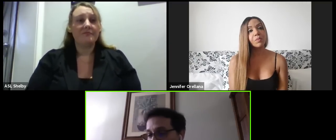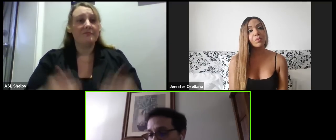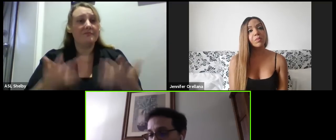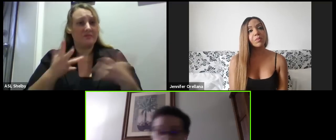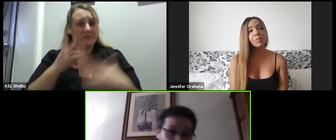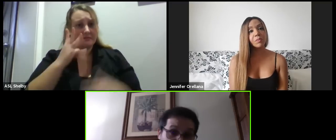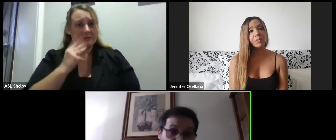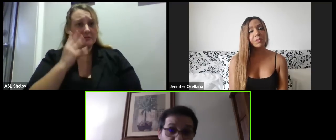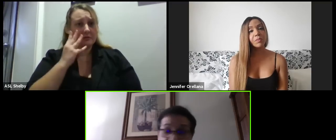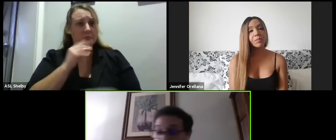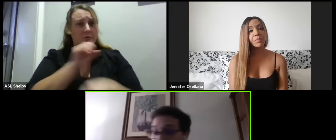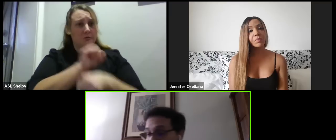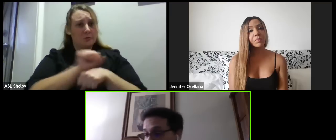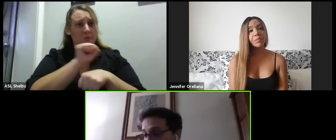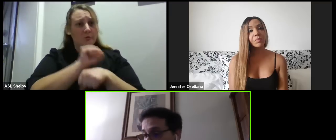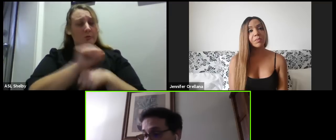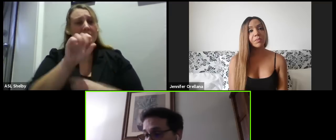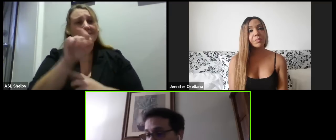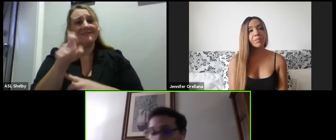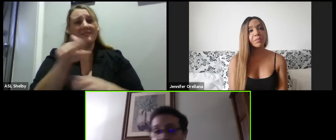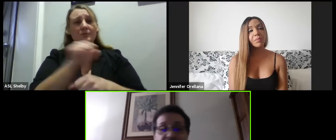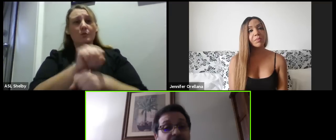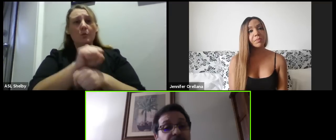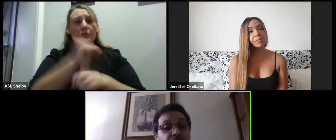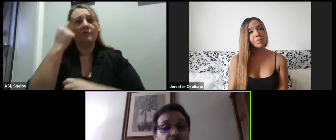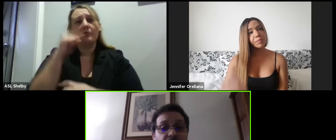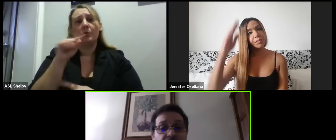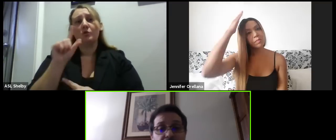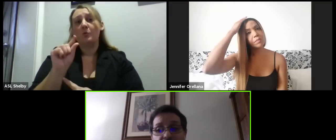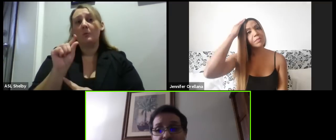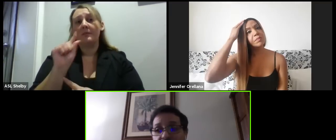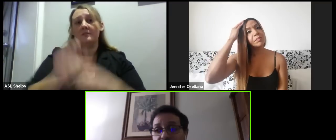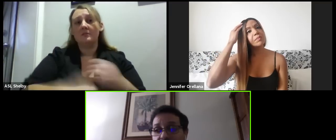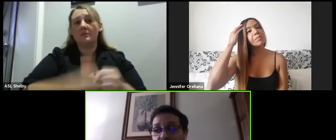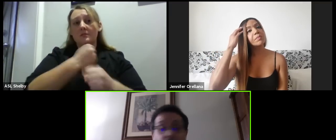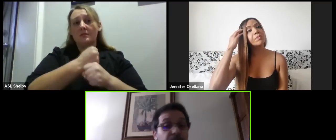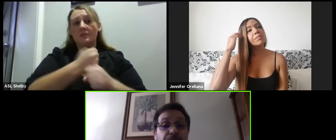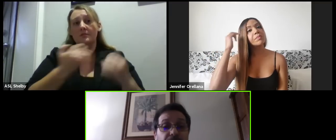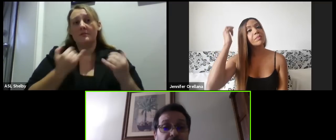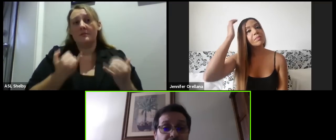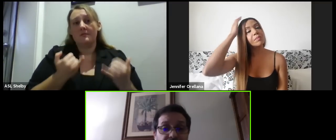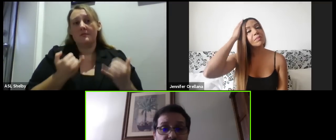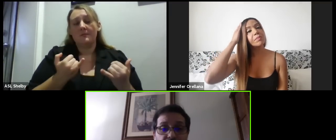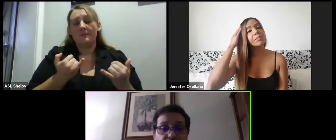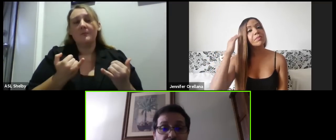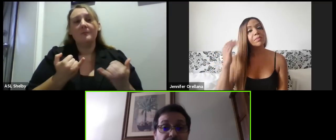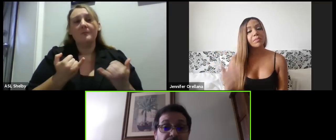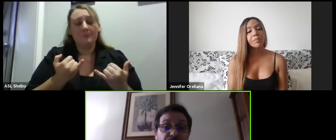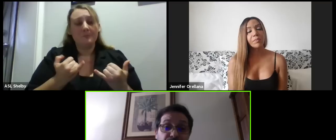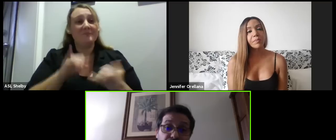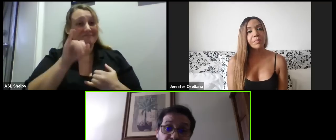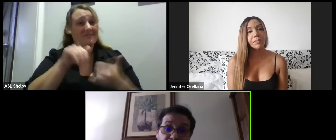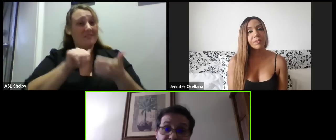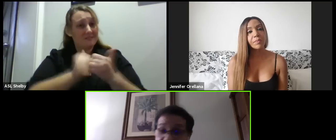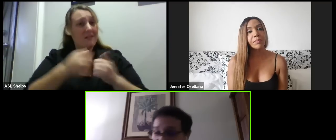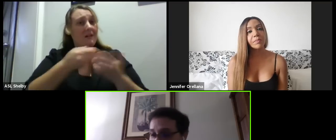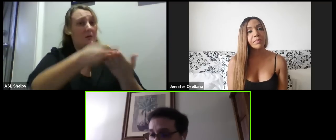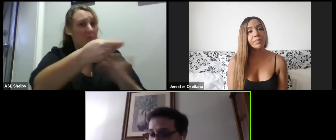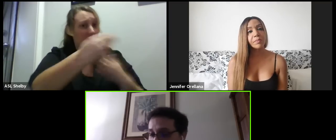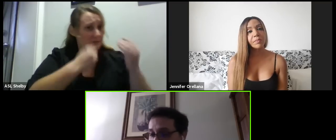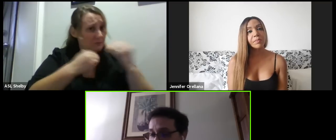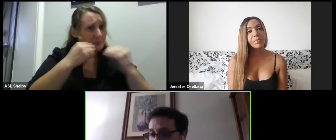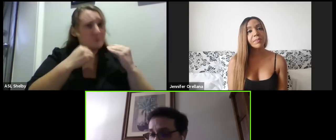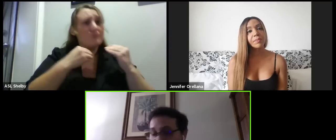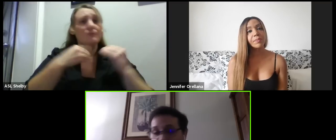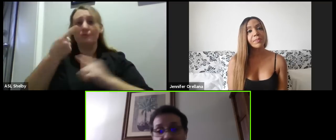for 20 years now, and it's actually what has brought or put food on my table and what's put a roof over my head.